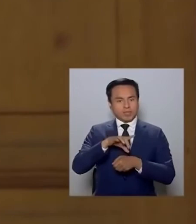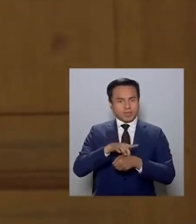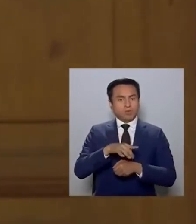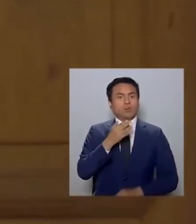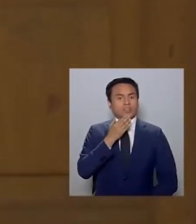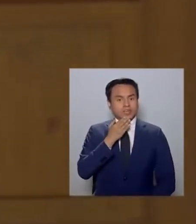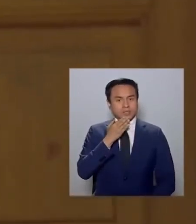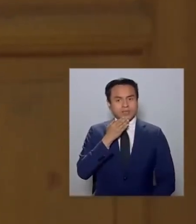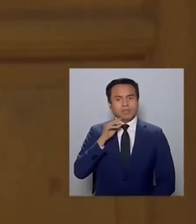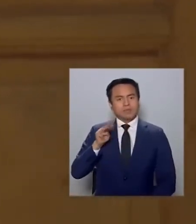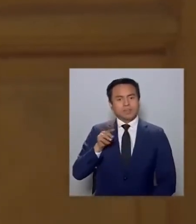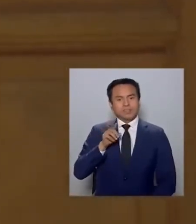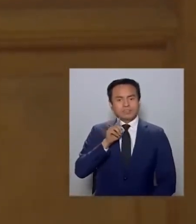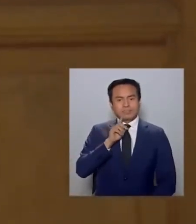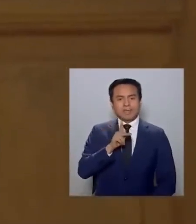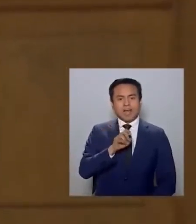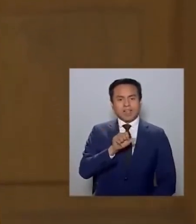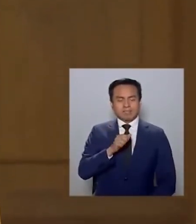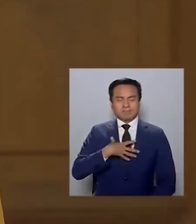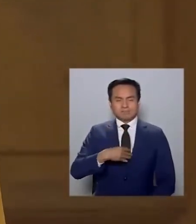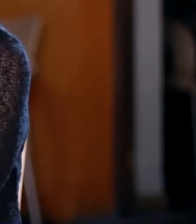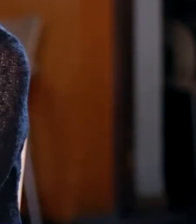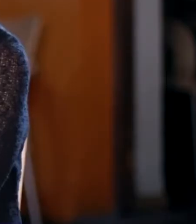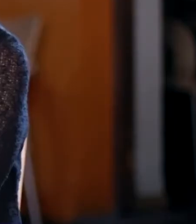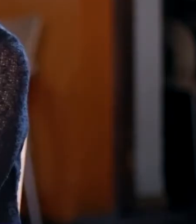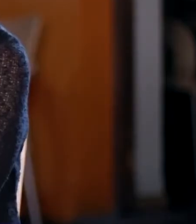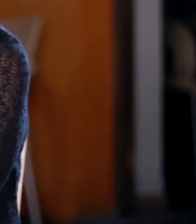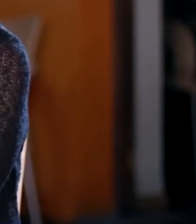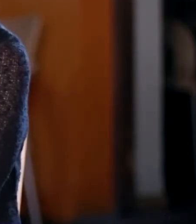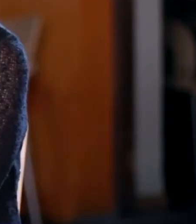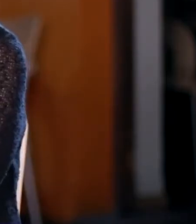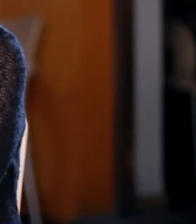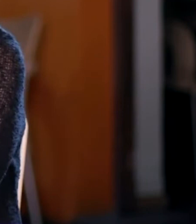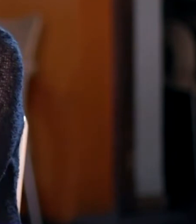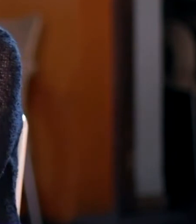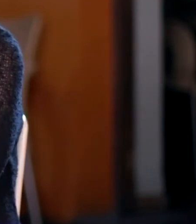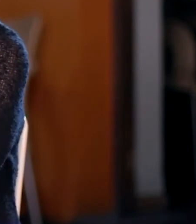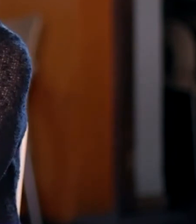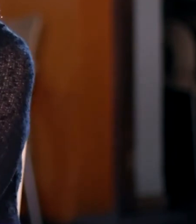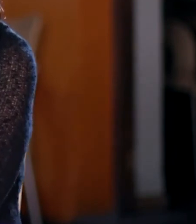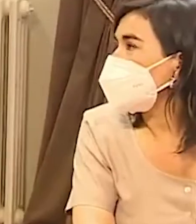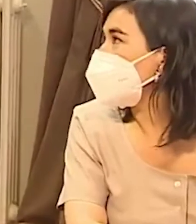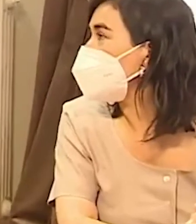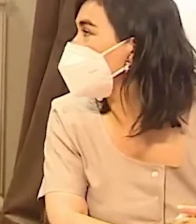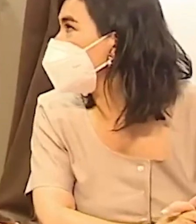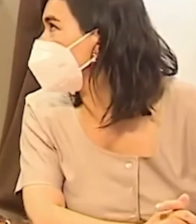inicie una investigación que determine si cometió algún delito. Toda la información está en nuestra página web